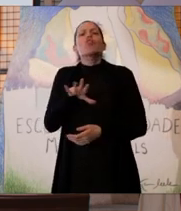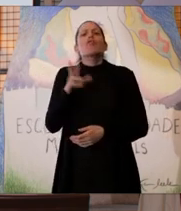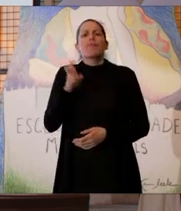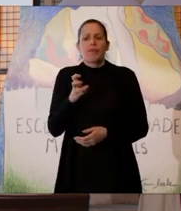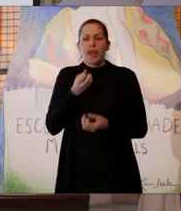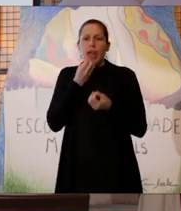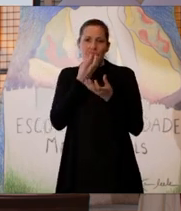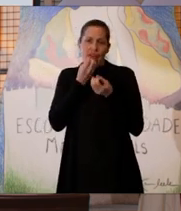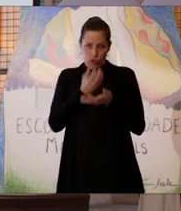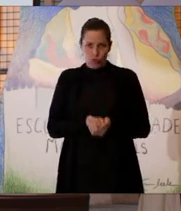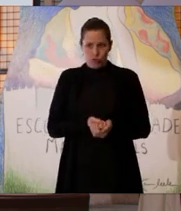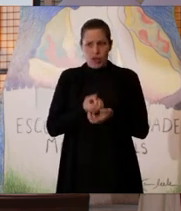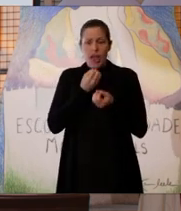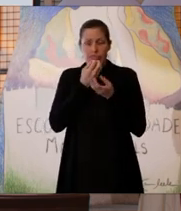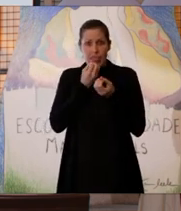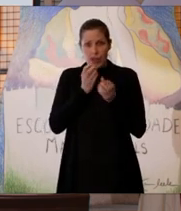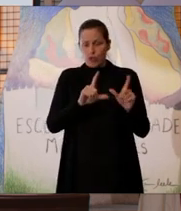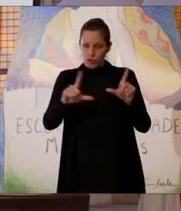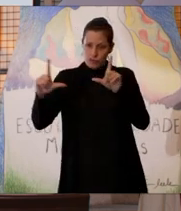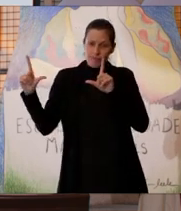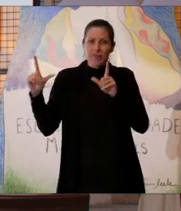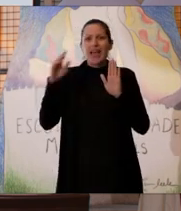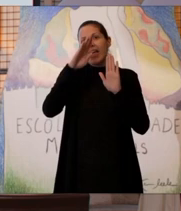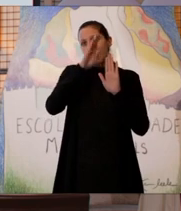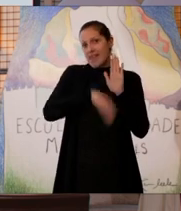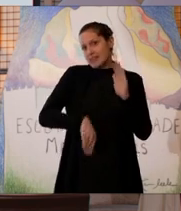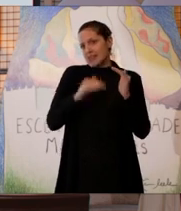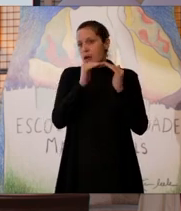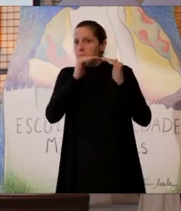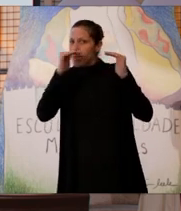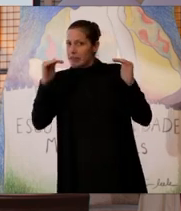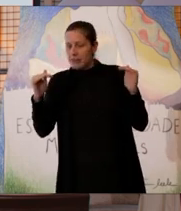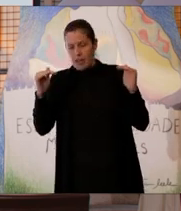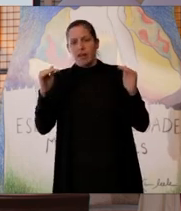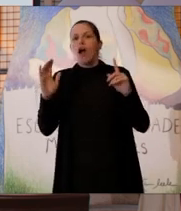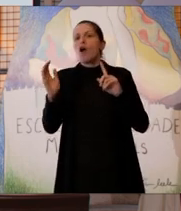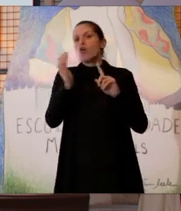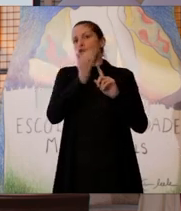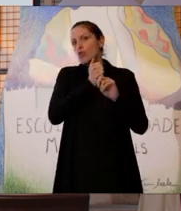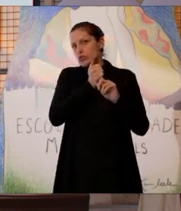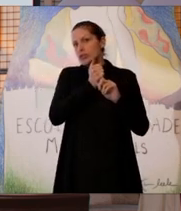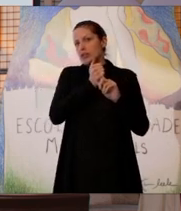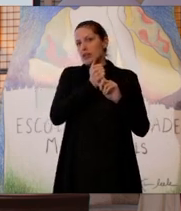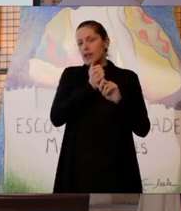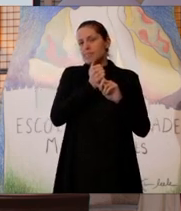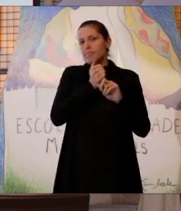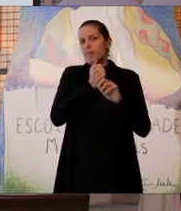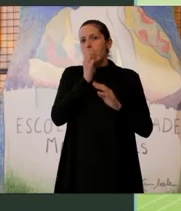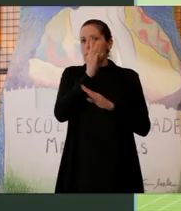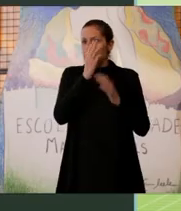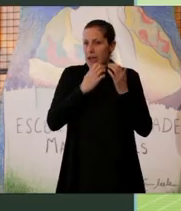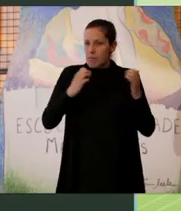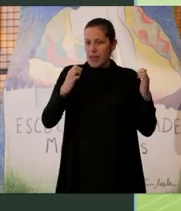según los datos las listas paritarias han conseguido incorporar una representación equilibrada en las composiciones de parlamento y gobierno sin embargo